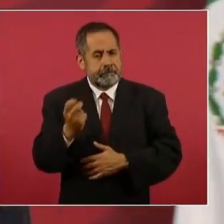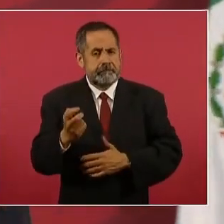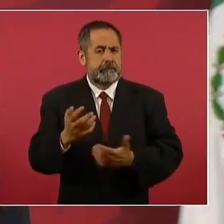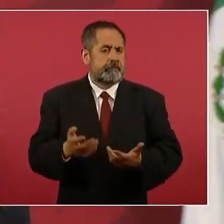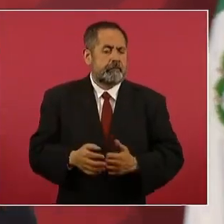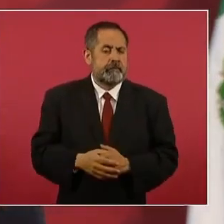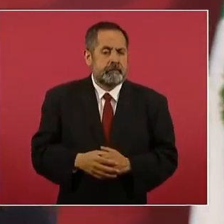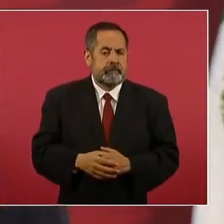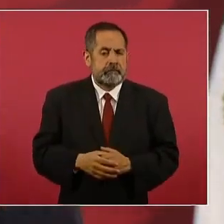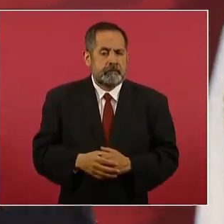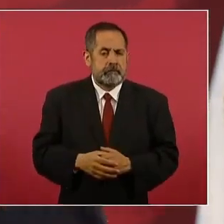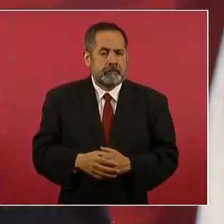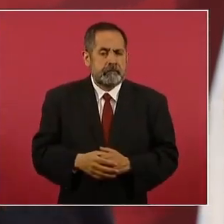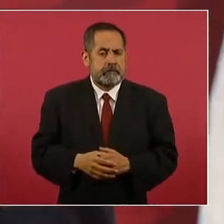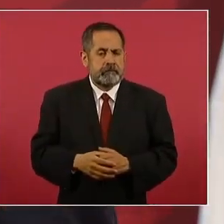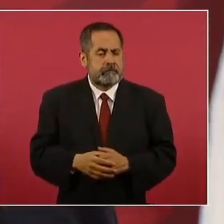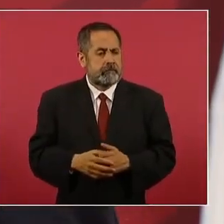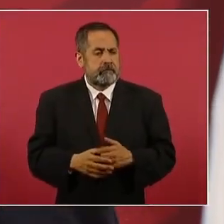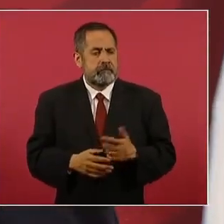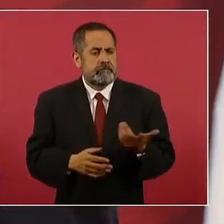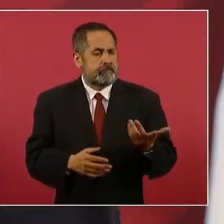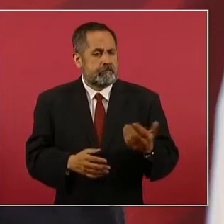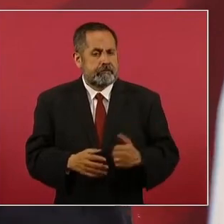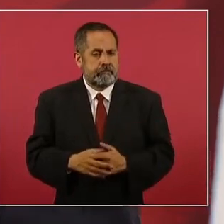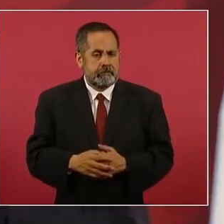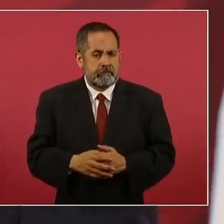¿A dónde te llevan?